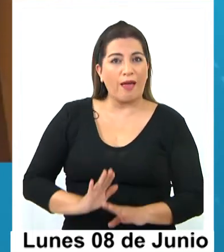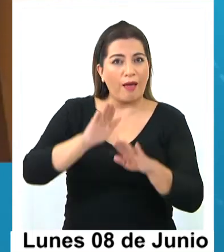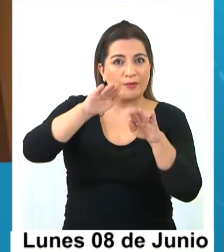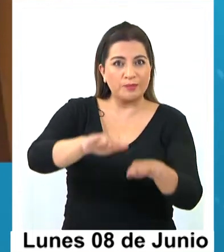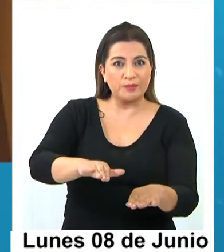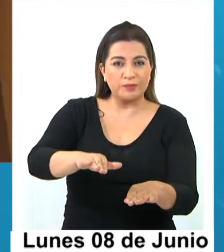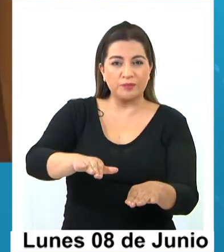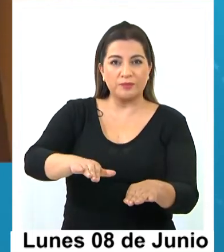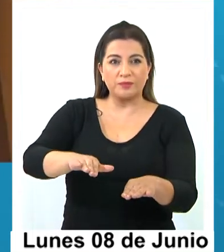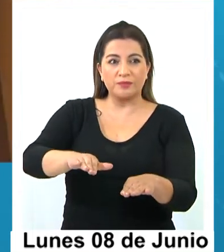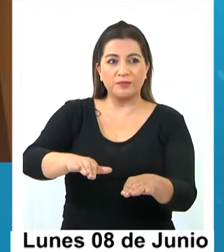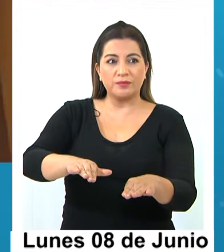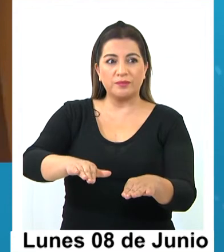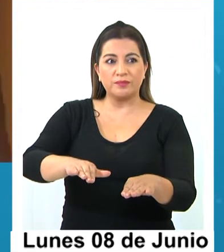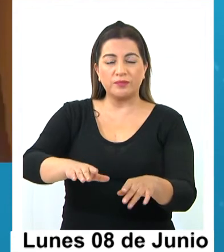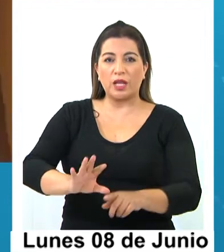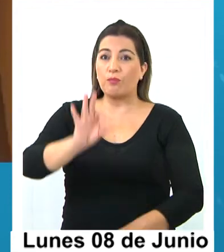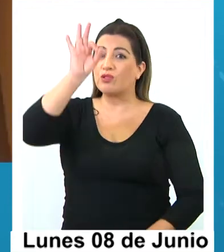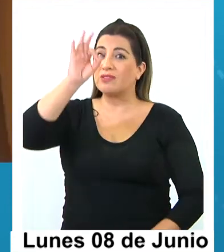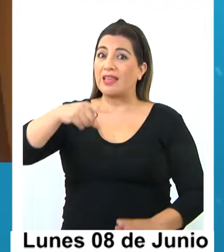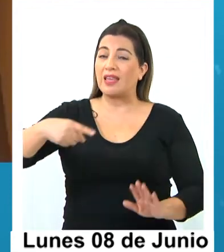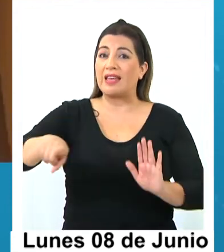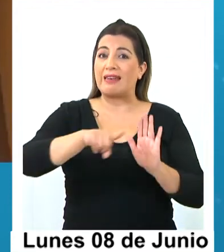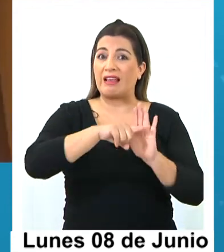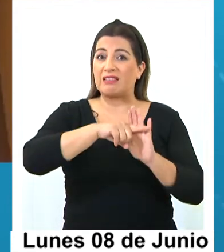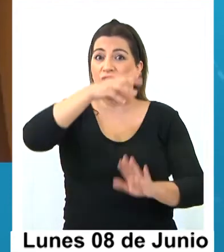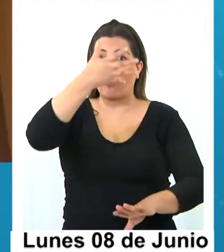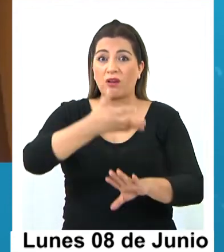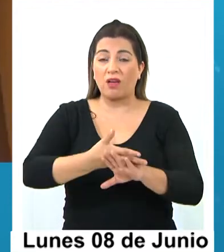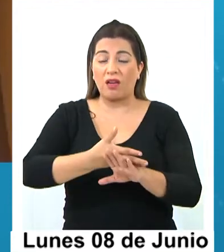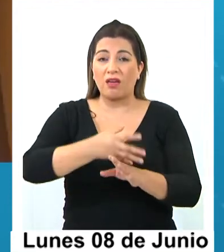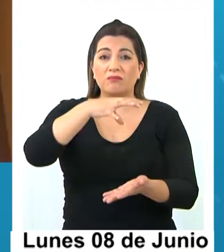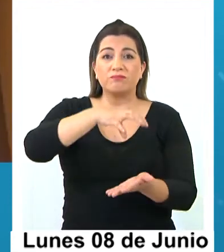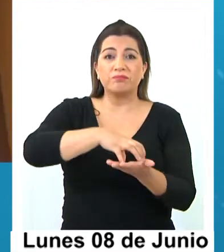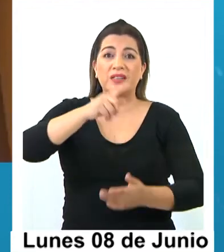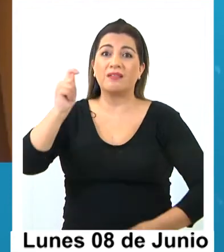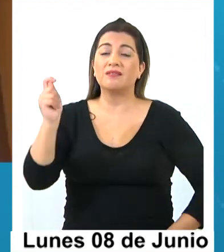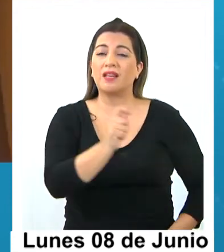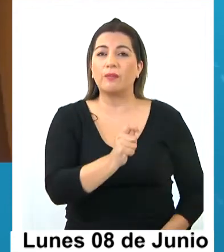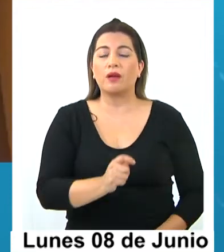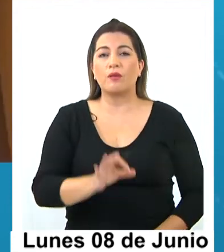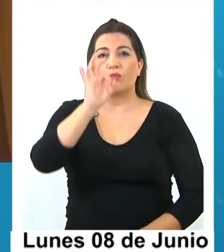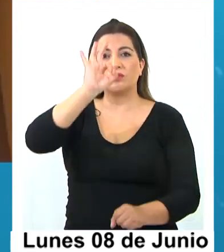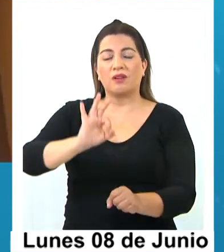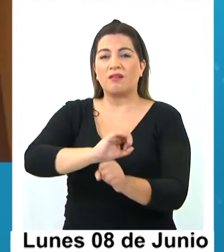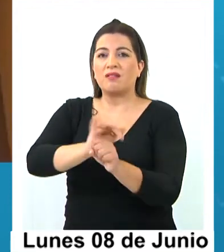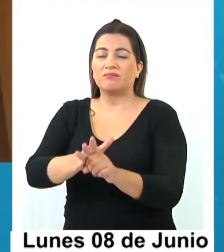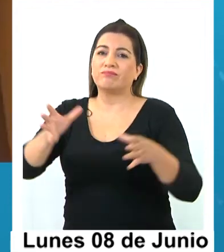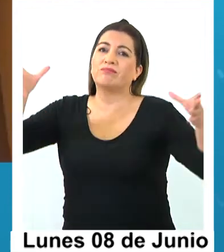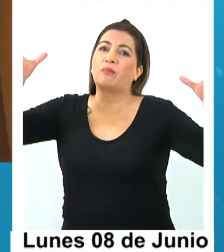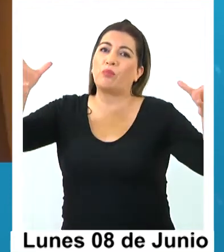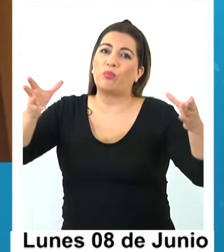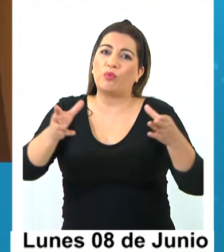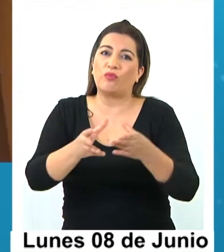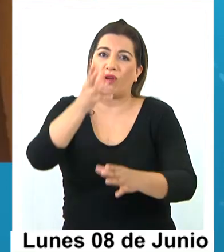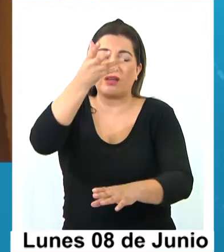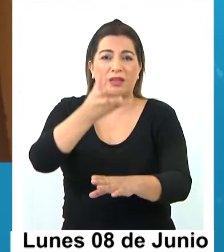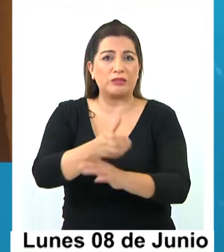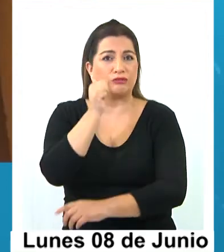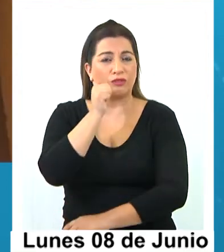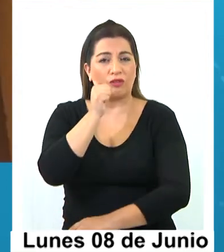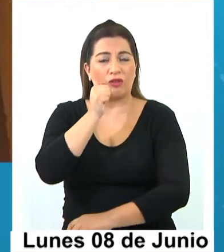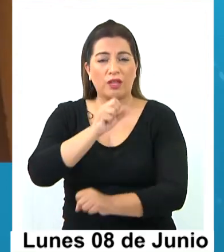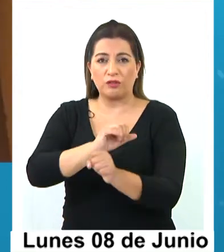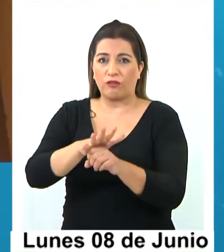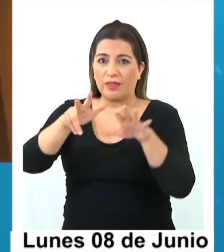que este indicador tan negativo que tenemos en nuestra región de Tarapacá pueda disminuir respecto de los contagios que se están produciendo